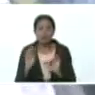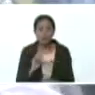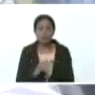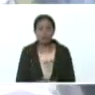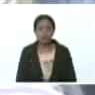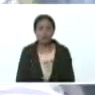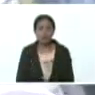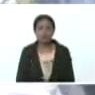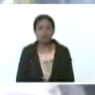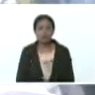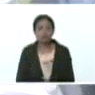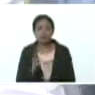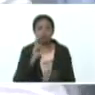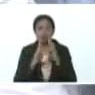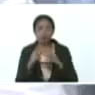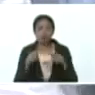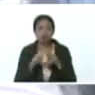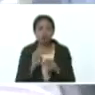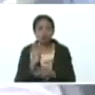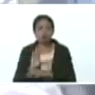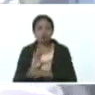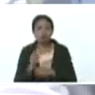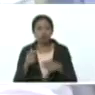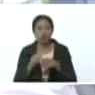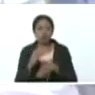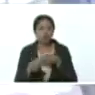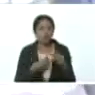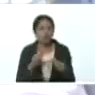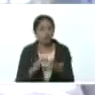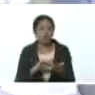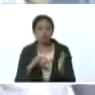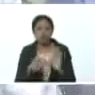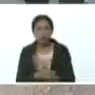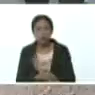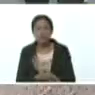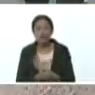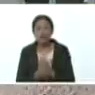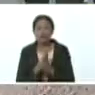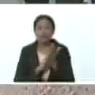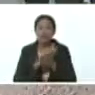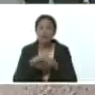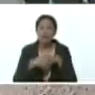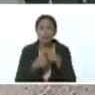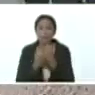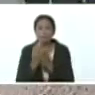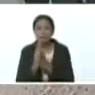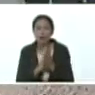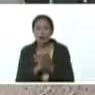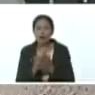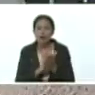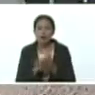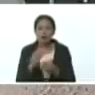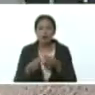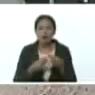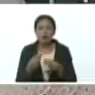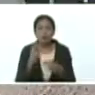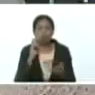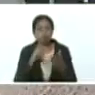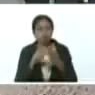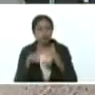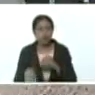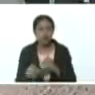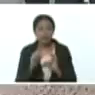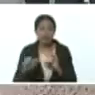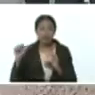de contaminación fecal-oral se previenen con la técnica adecuada del lavado de manos. Correcto. Aquí está el punto de cuenta. Ministro del Estado Mayor.